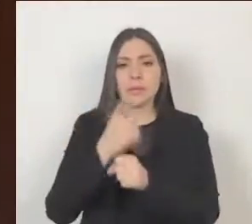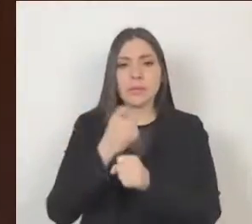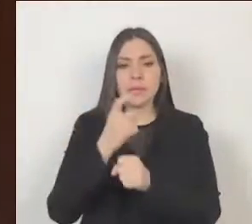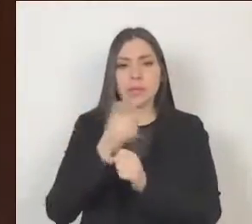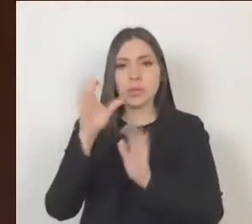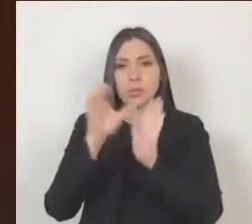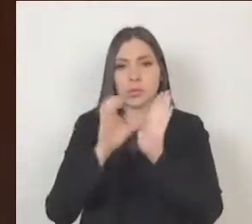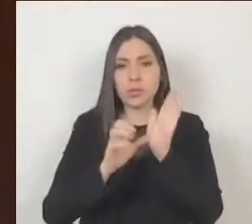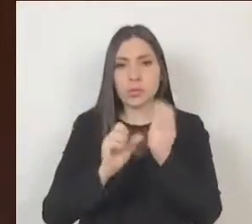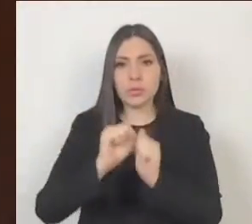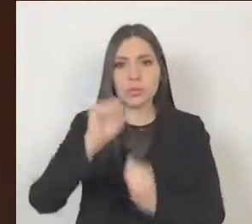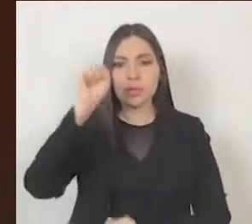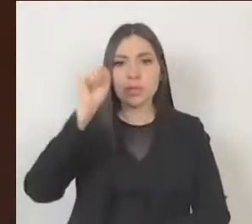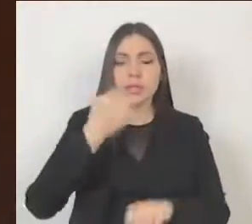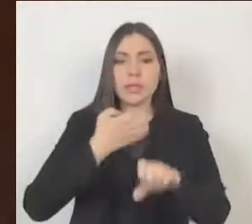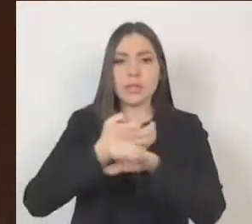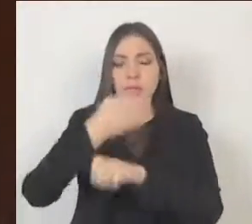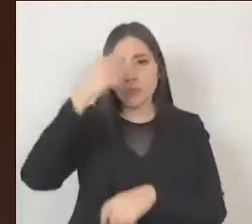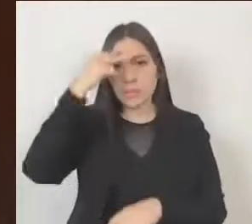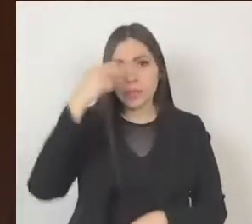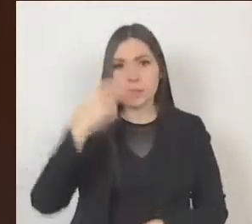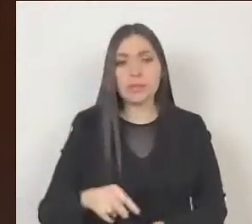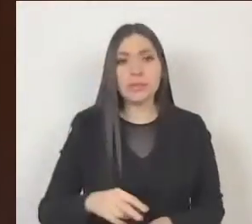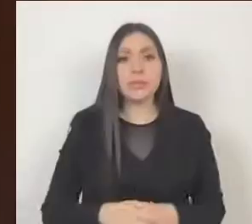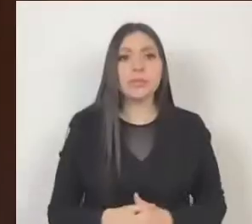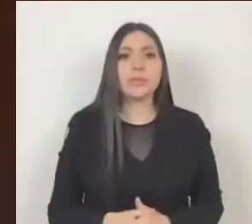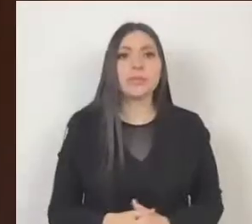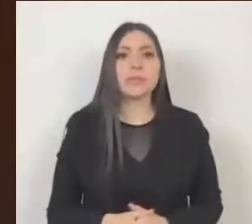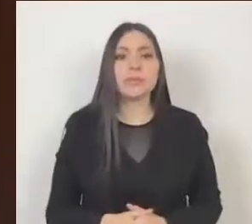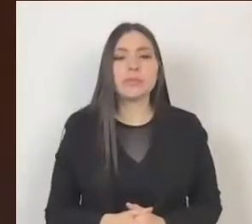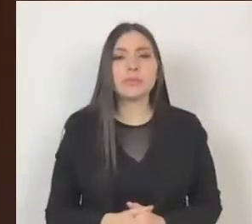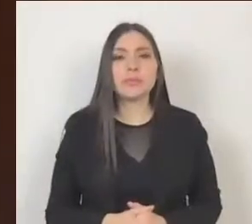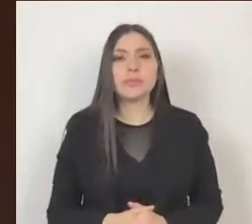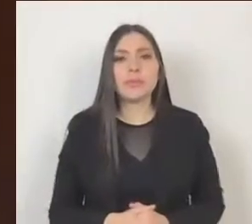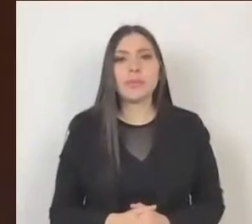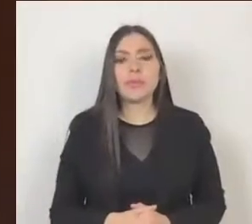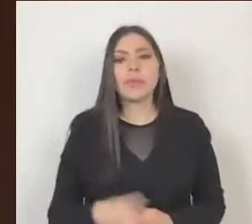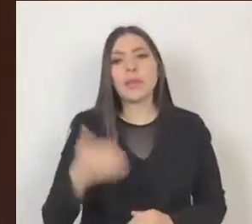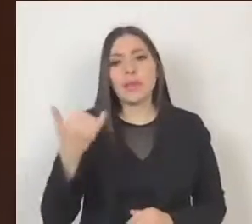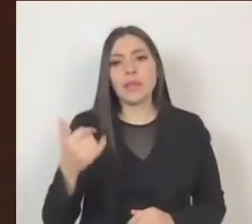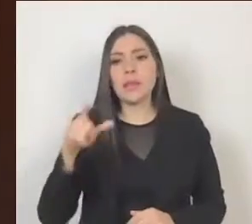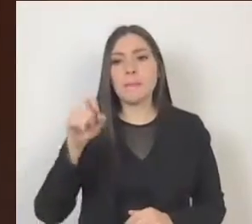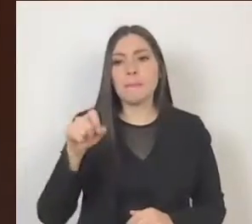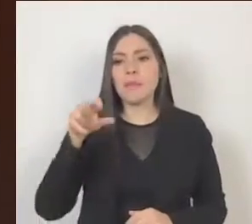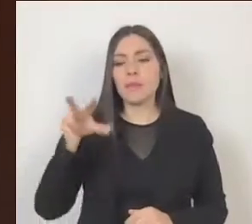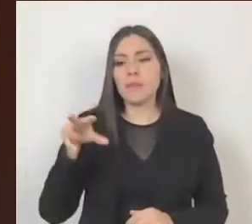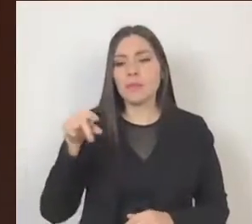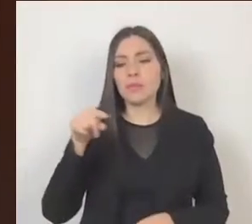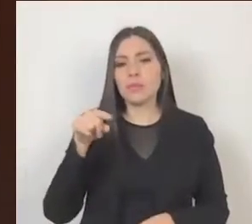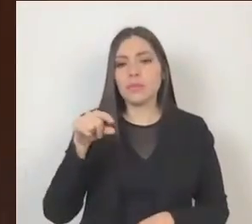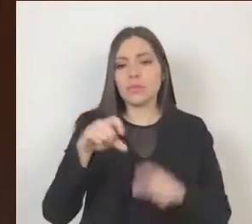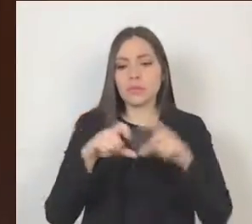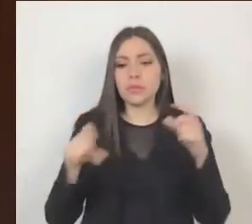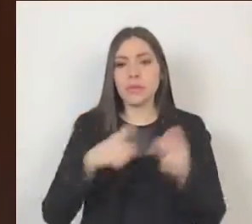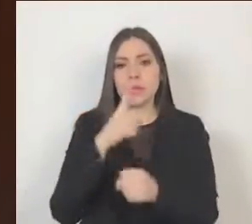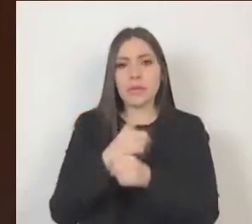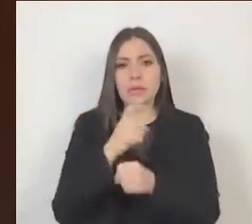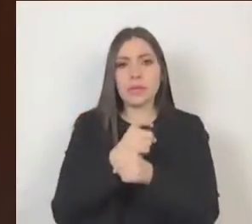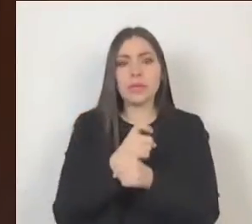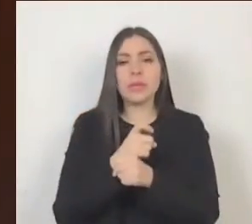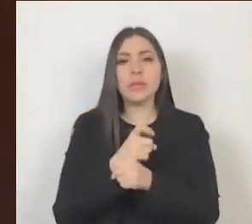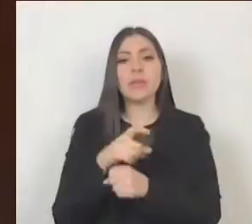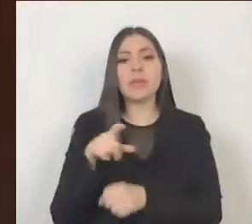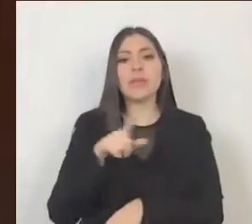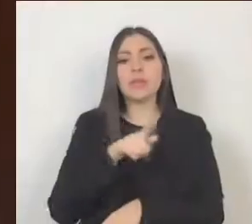Política del Estado Libre y Soberano de México, y 28, fracción primera, 78, 79